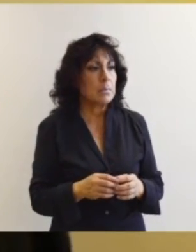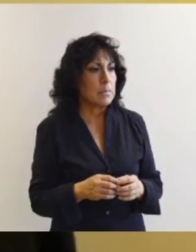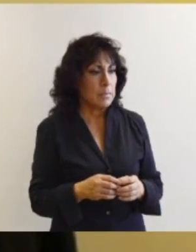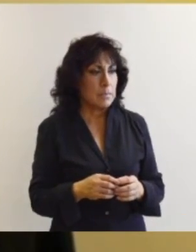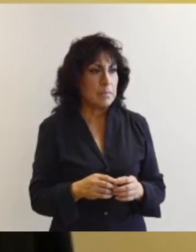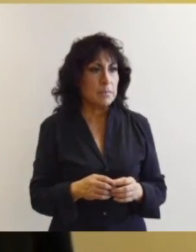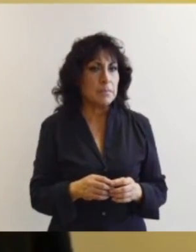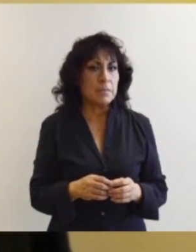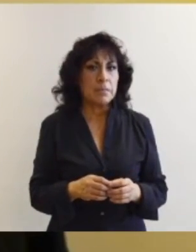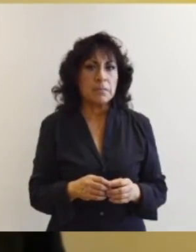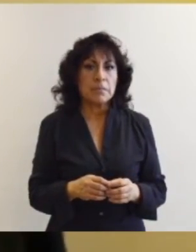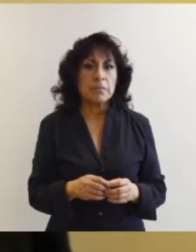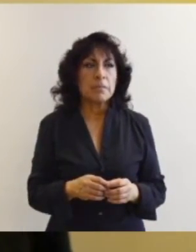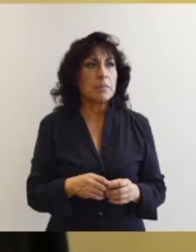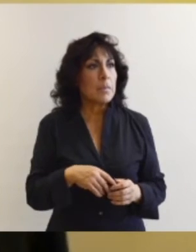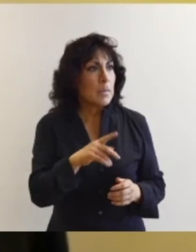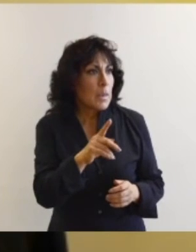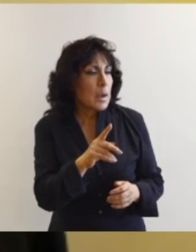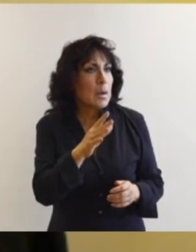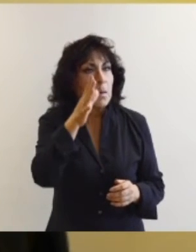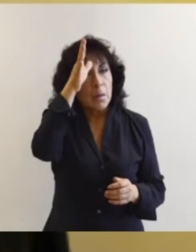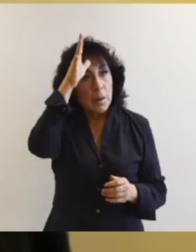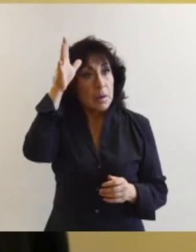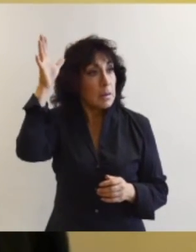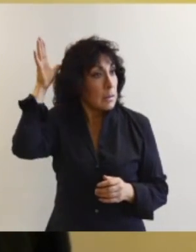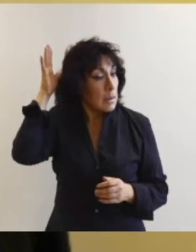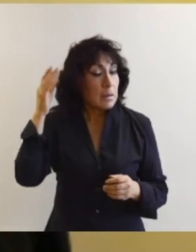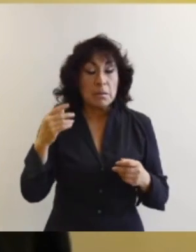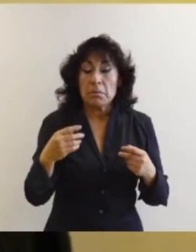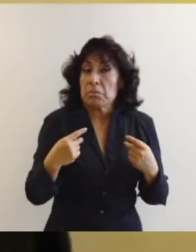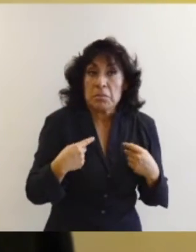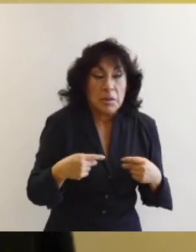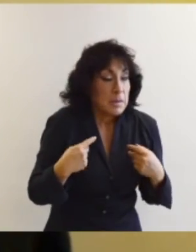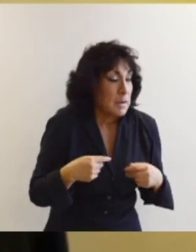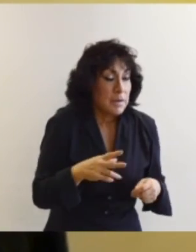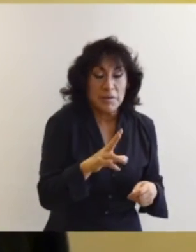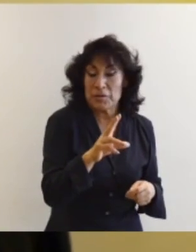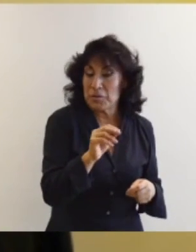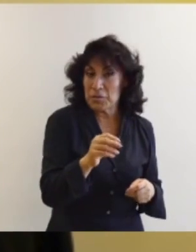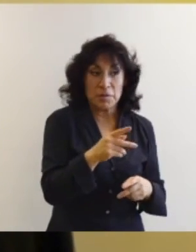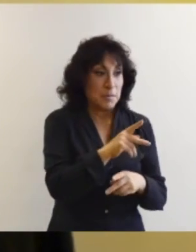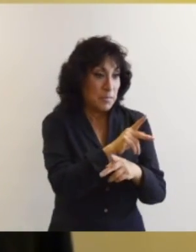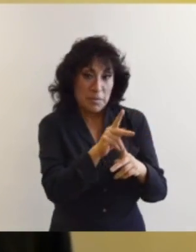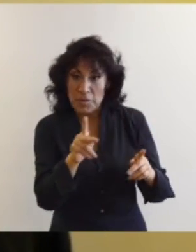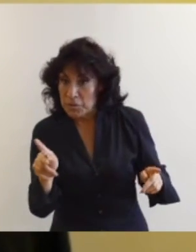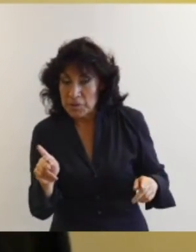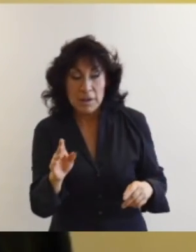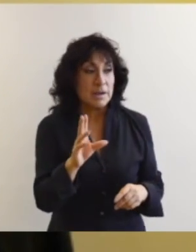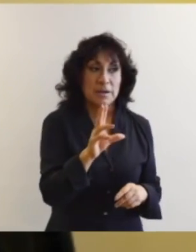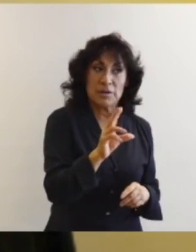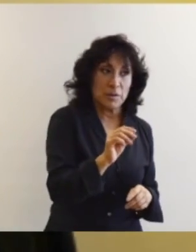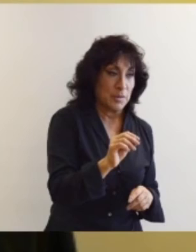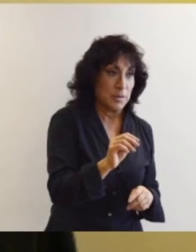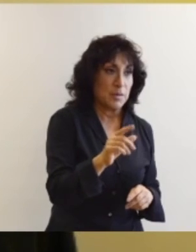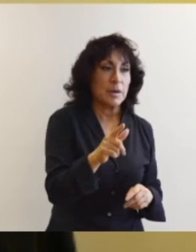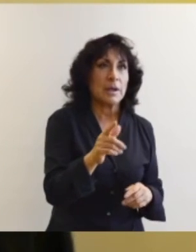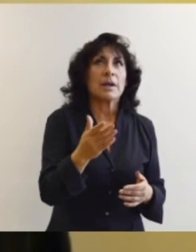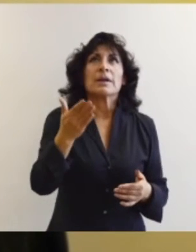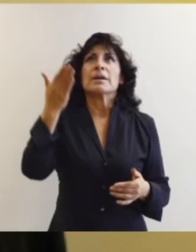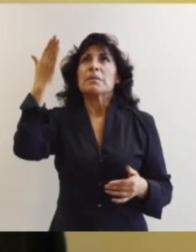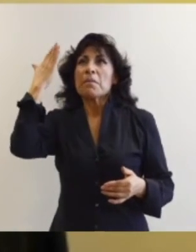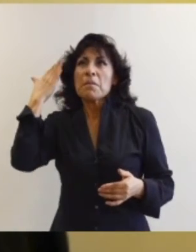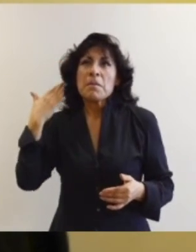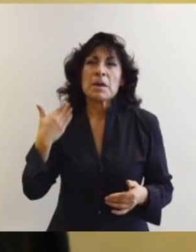Pero Cuauhtémoc no era una persona, no común y corriente. Era el emperador de